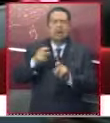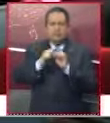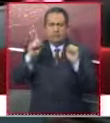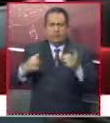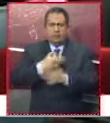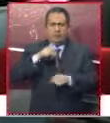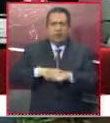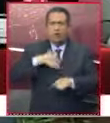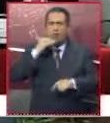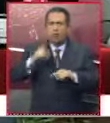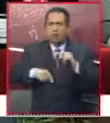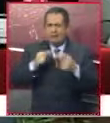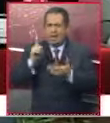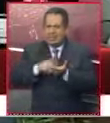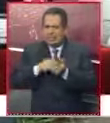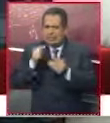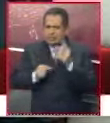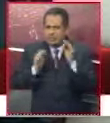Anticorrupción.